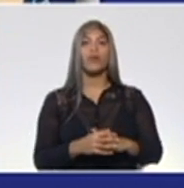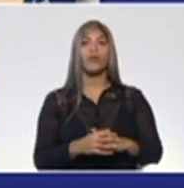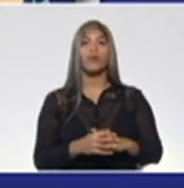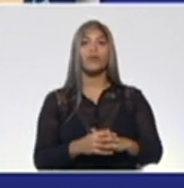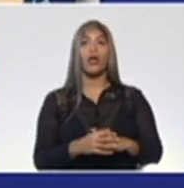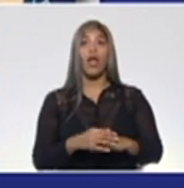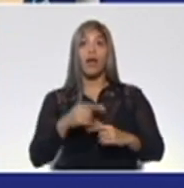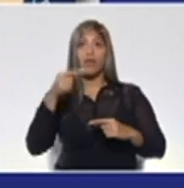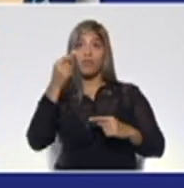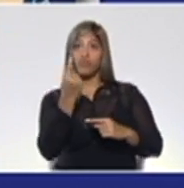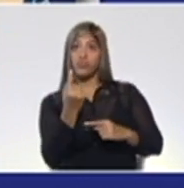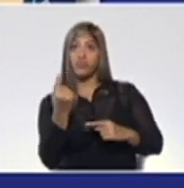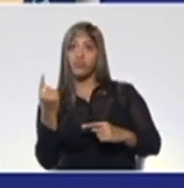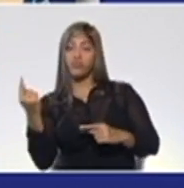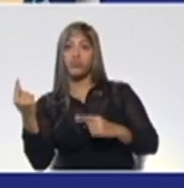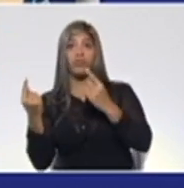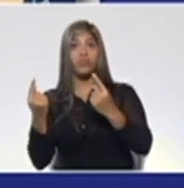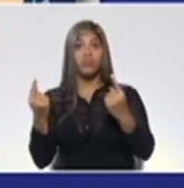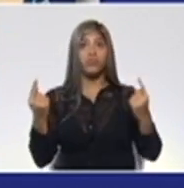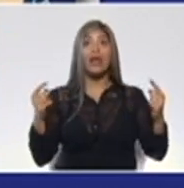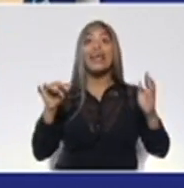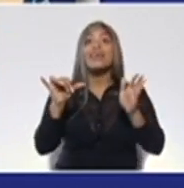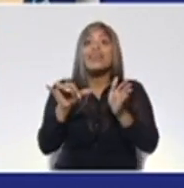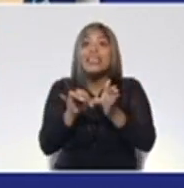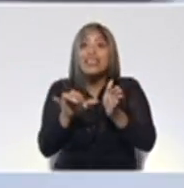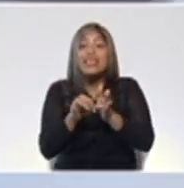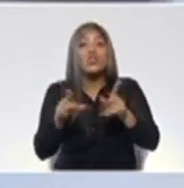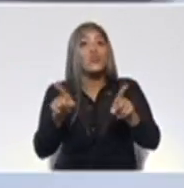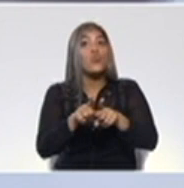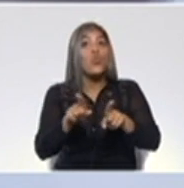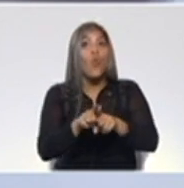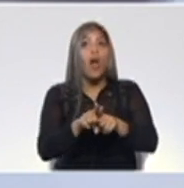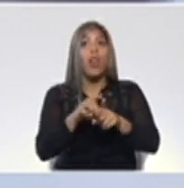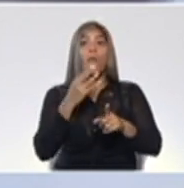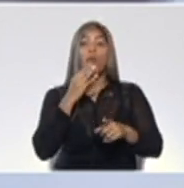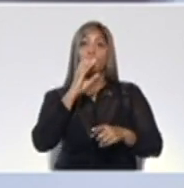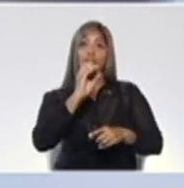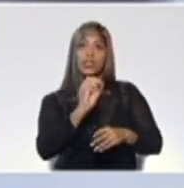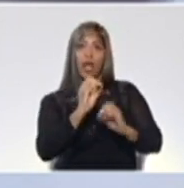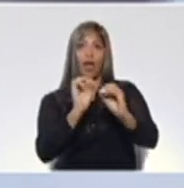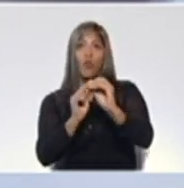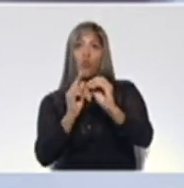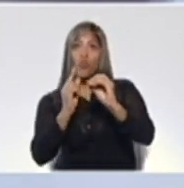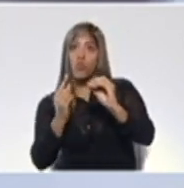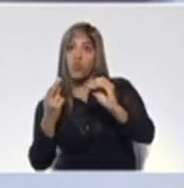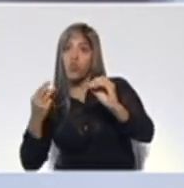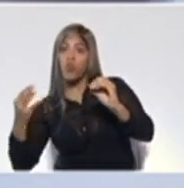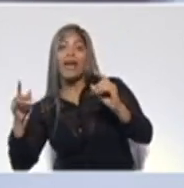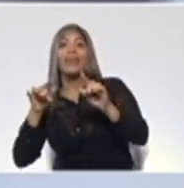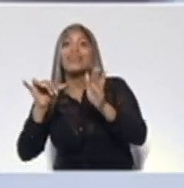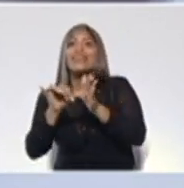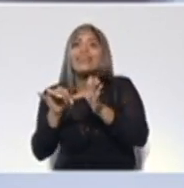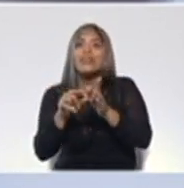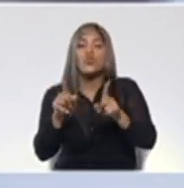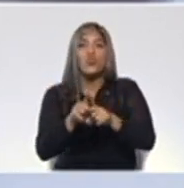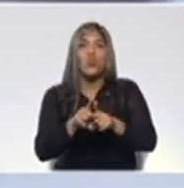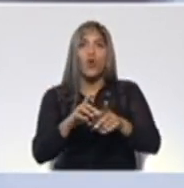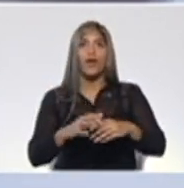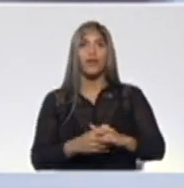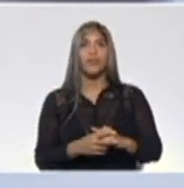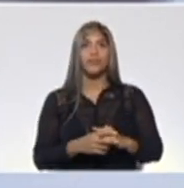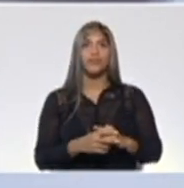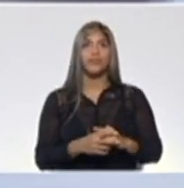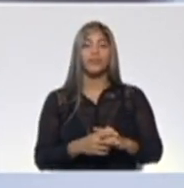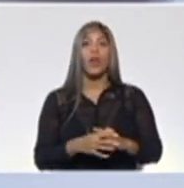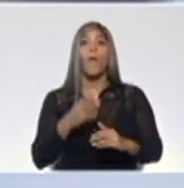las rayitas tienen que tener la misma distancia a partir de cero, hacia la derecha, hacia la izquierda, hacia arriba y hacia abajo. Si por